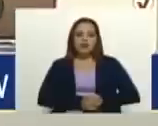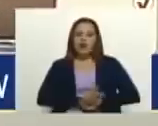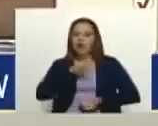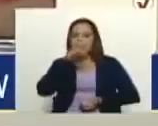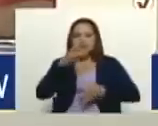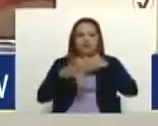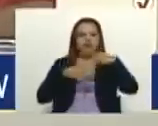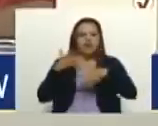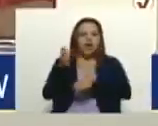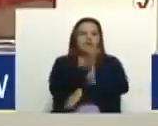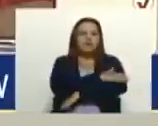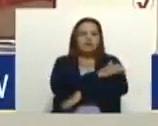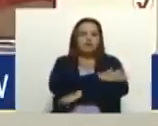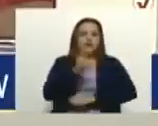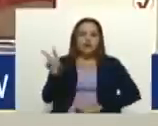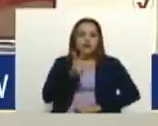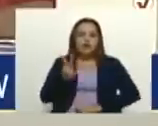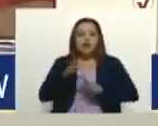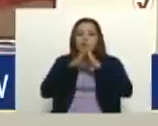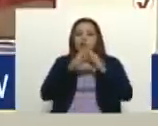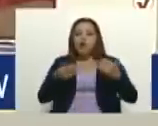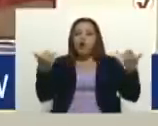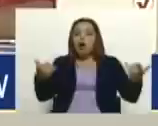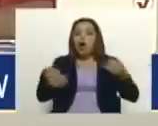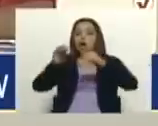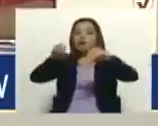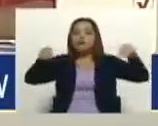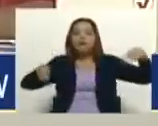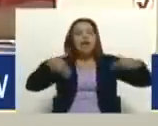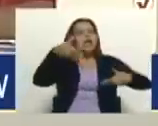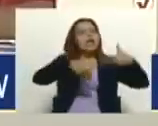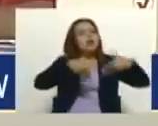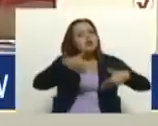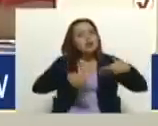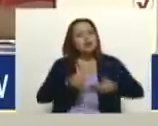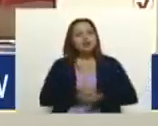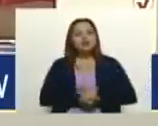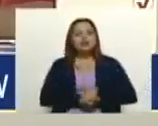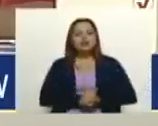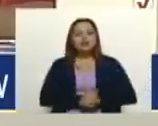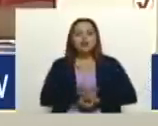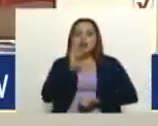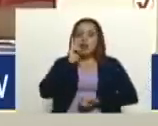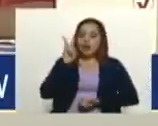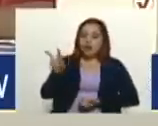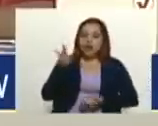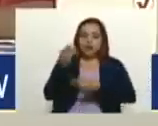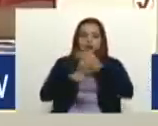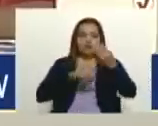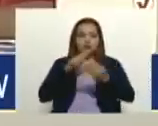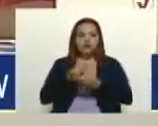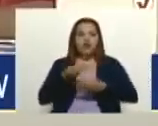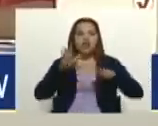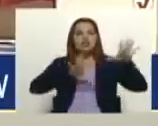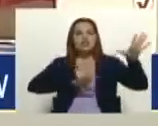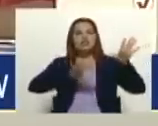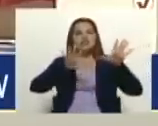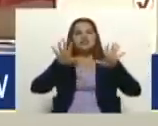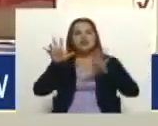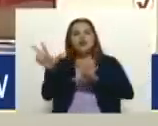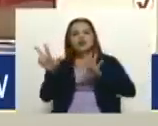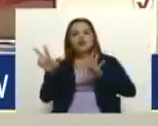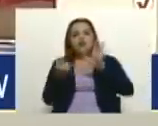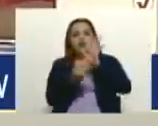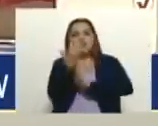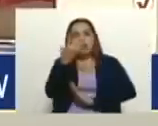todos estos que andan ahora llamando elecciones. Todos ellos promovieron lo que ocurrió un 18 de mayo del